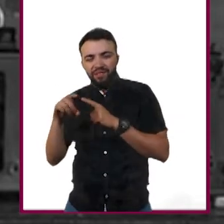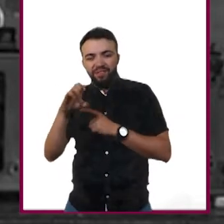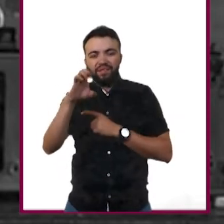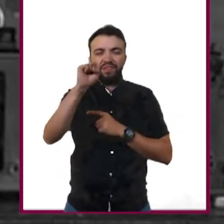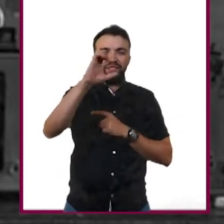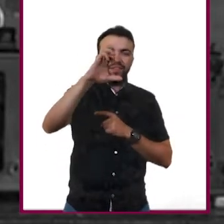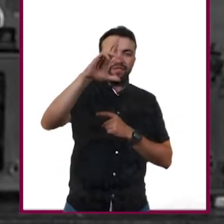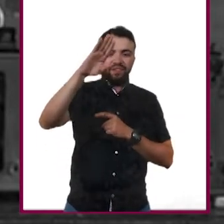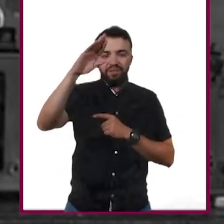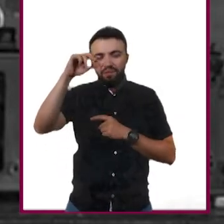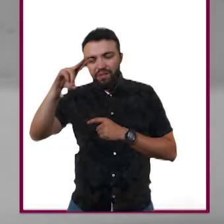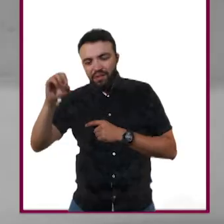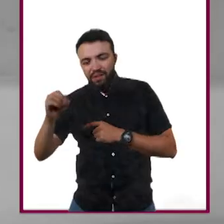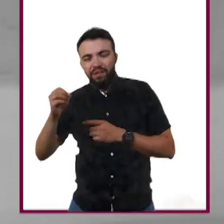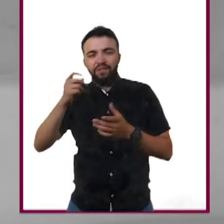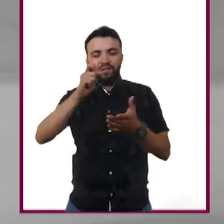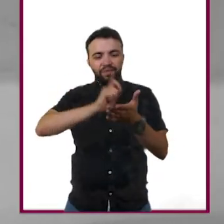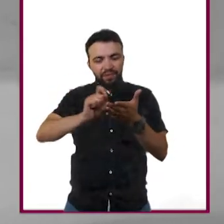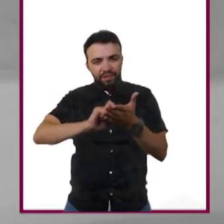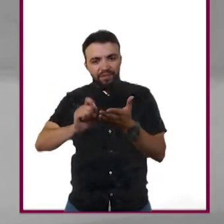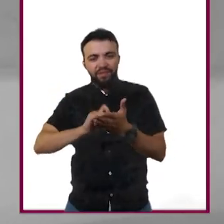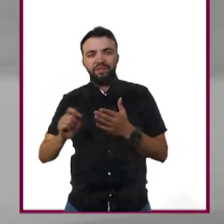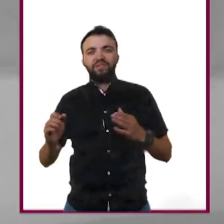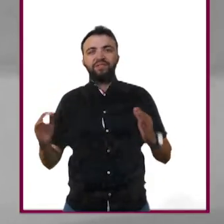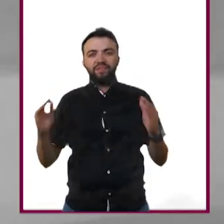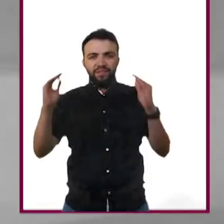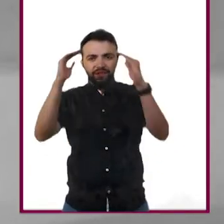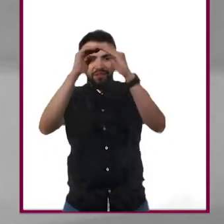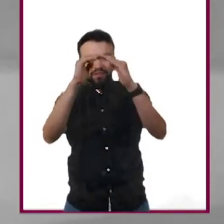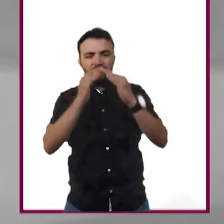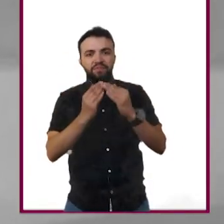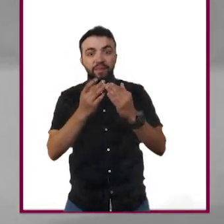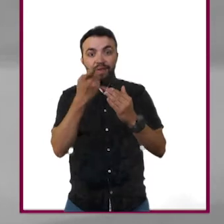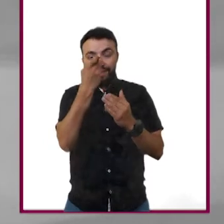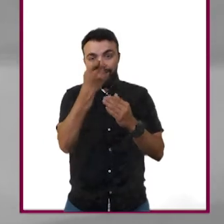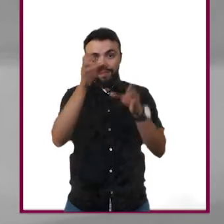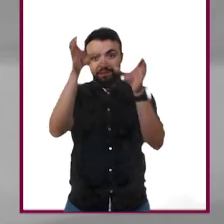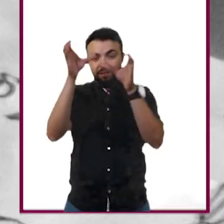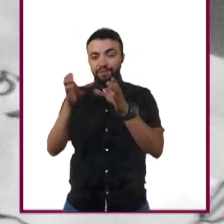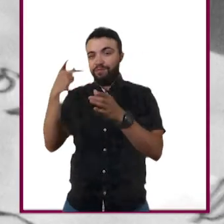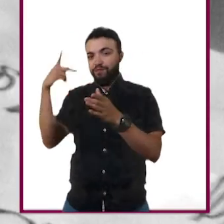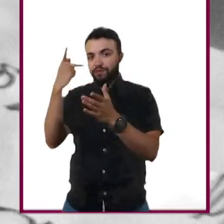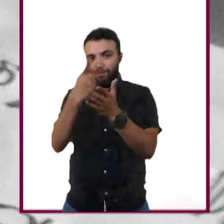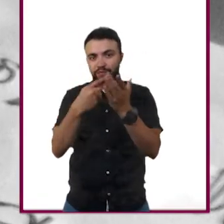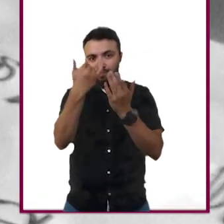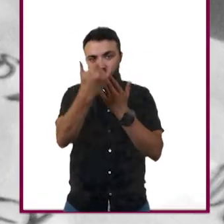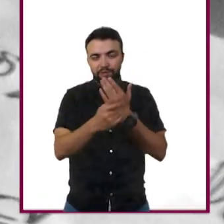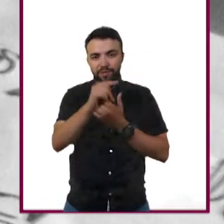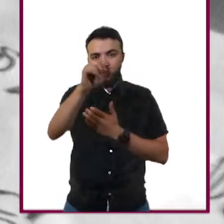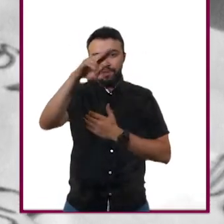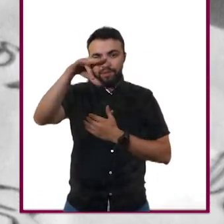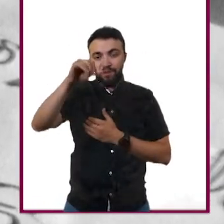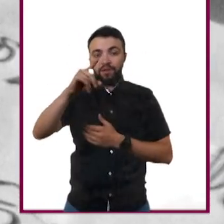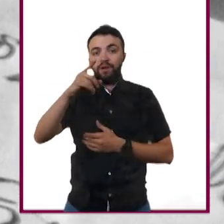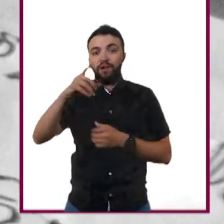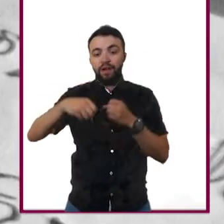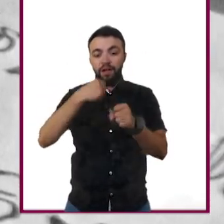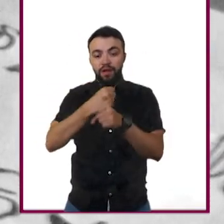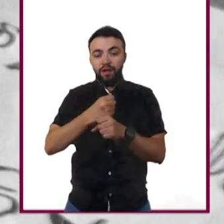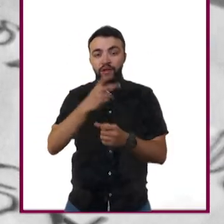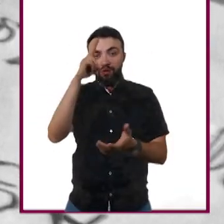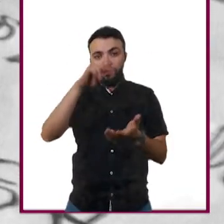una bordadora y un campanario? Estas son las piezas que conforman este proyecto de Tania Candiani, del año